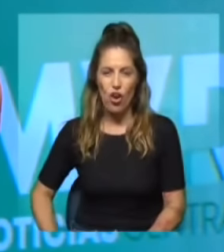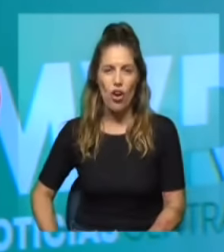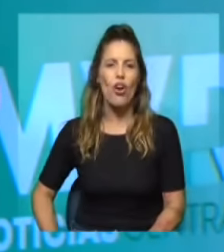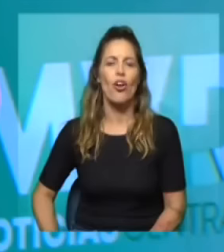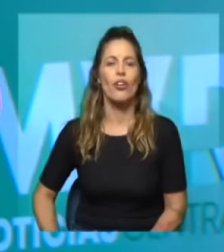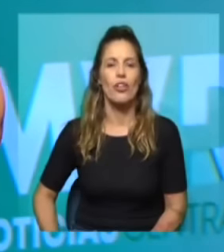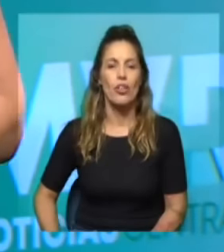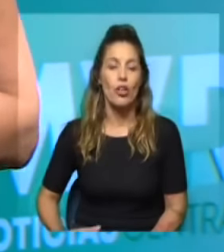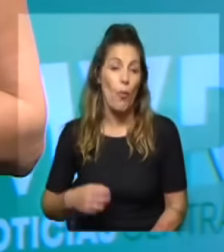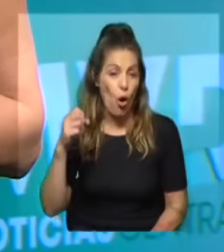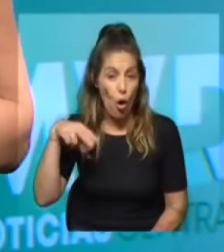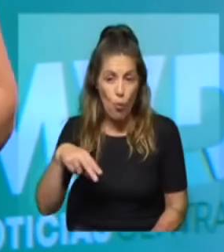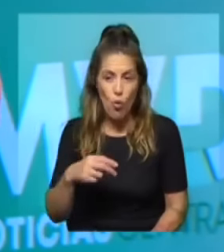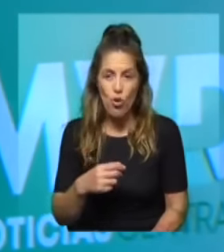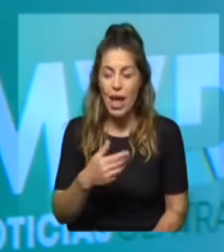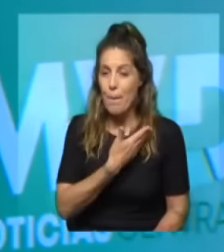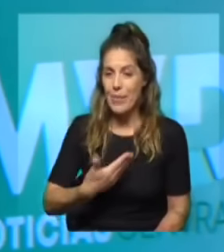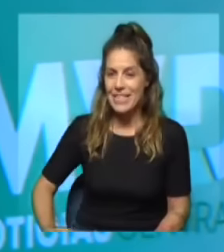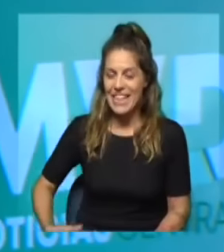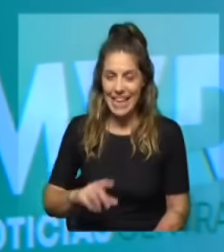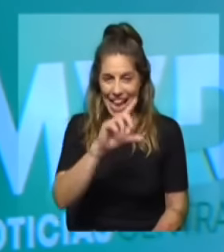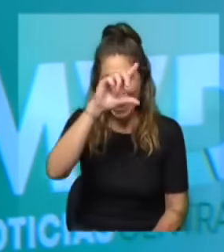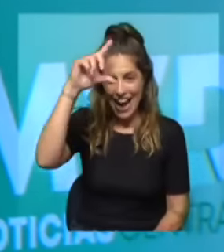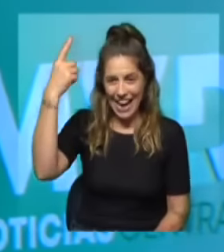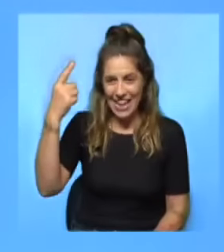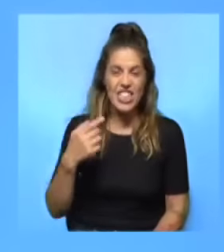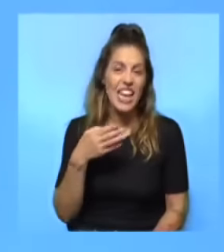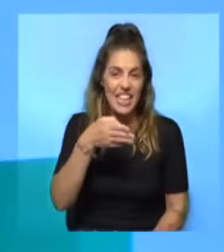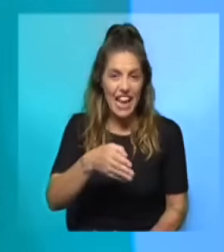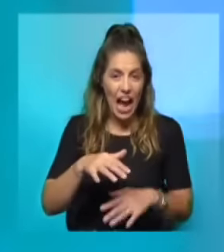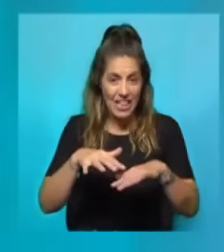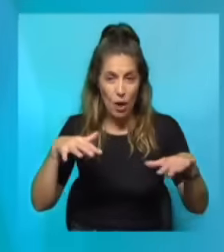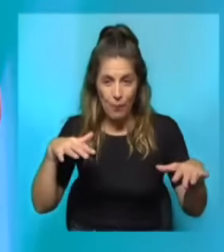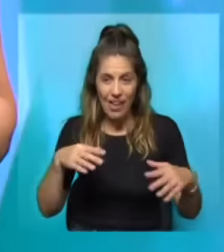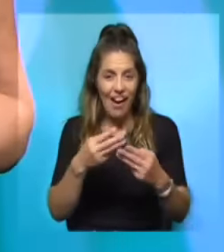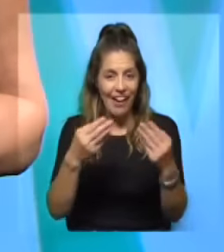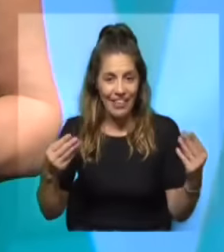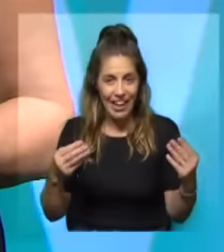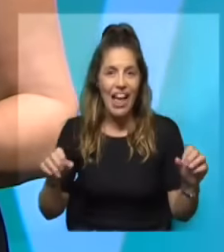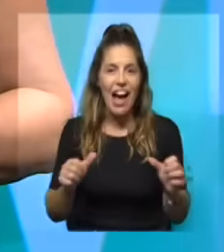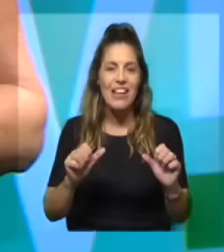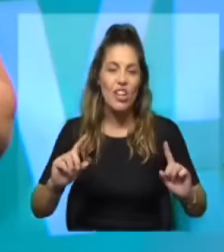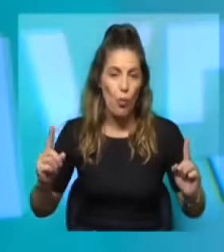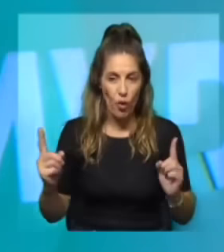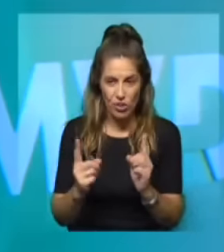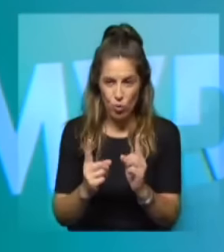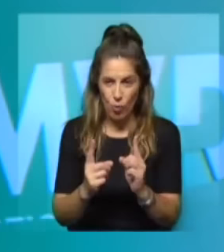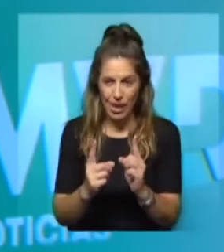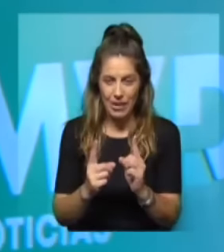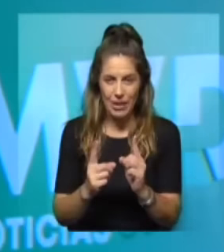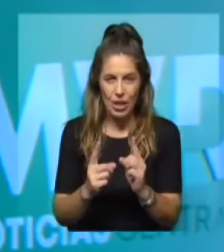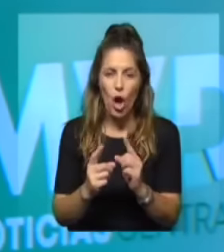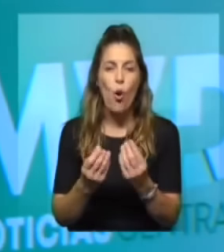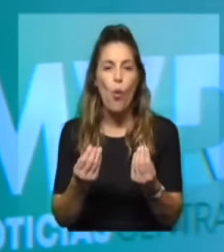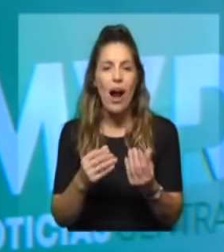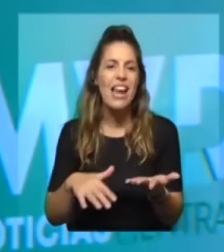como es habitual el presidente Luis la calle Pou irá a la asamblea general a hacer una suerte de rendición de cuentas Cuáles